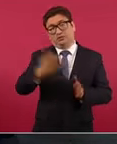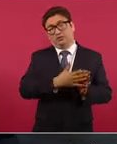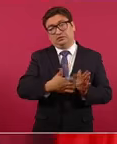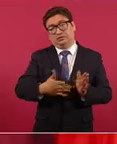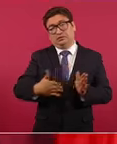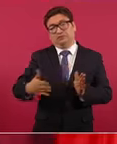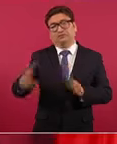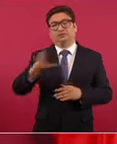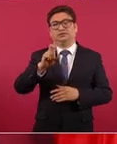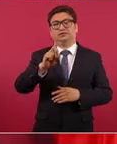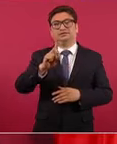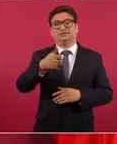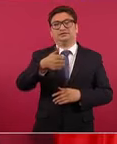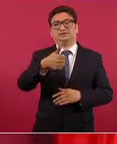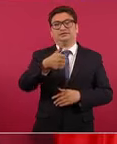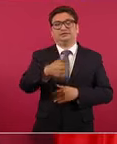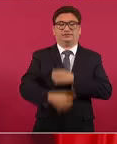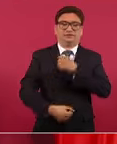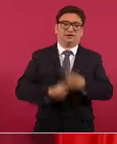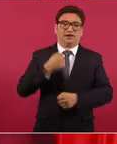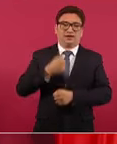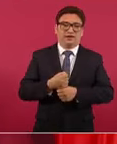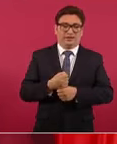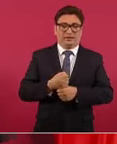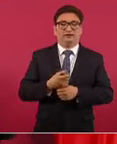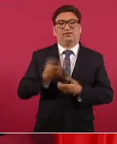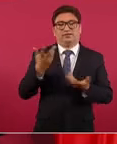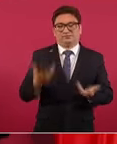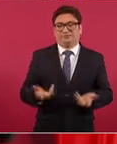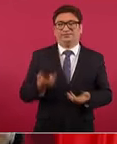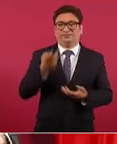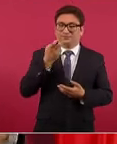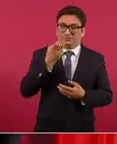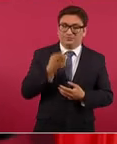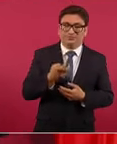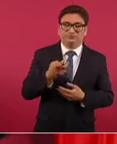36 años sí por eso